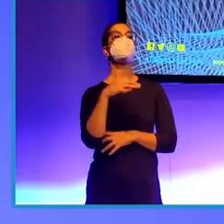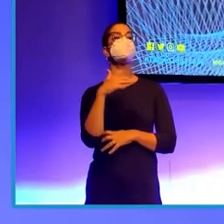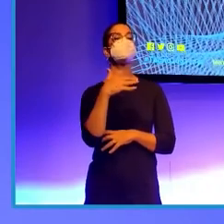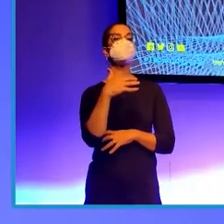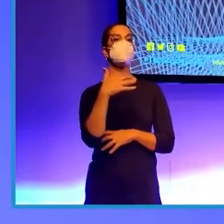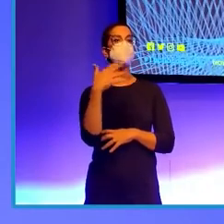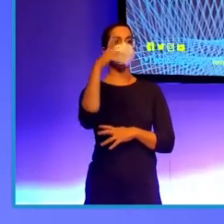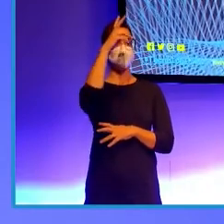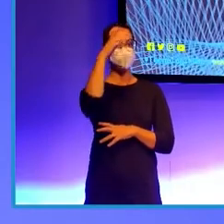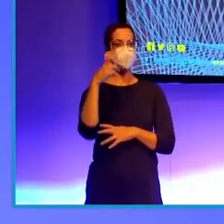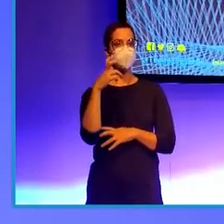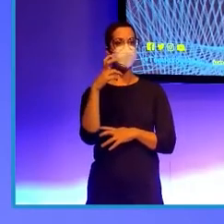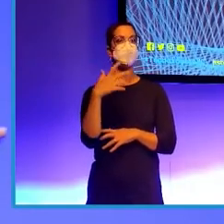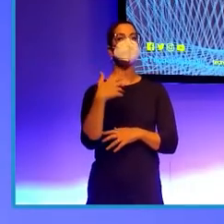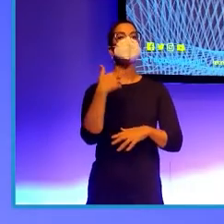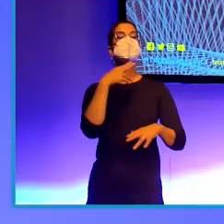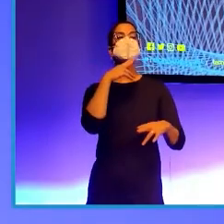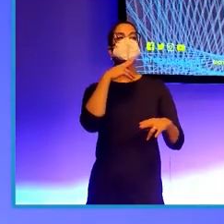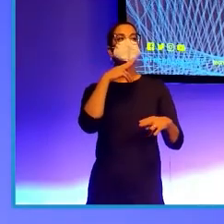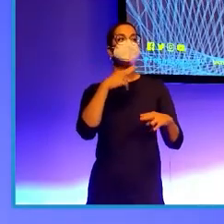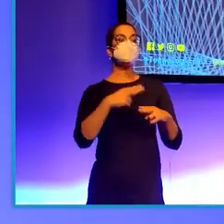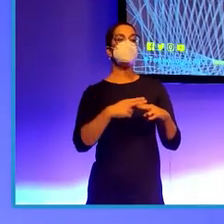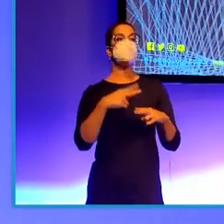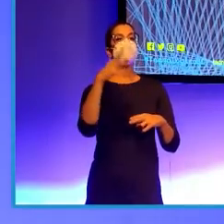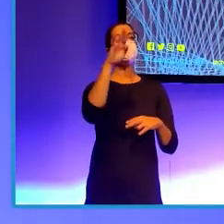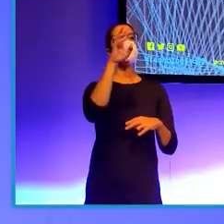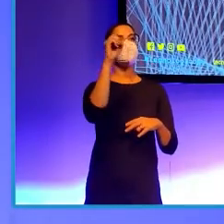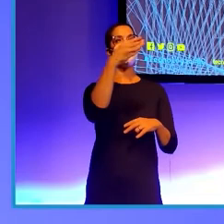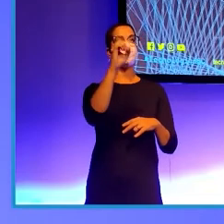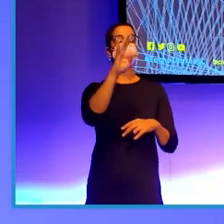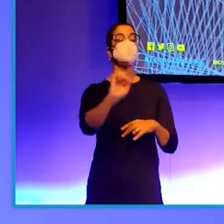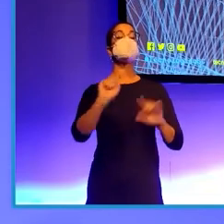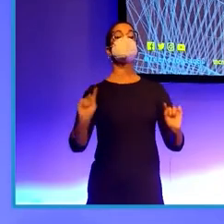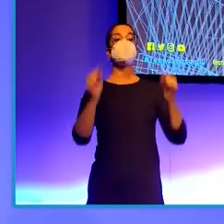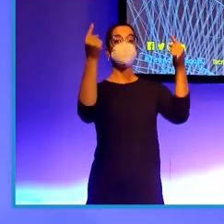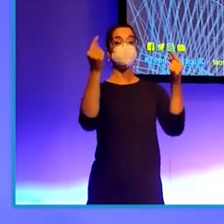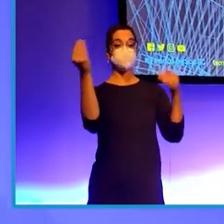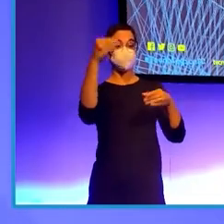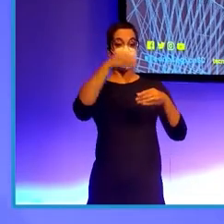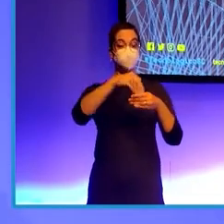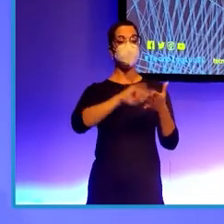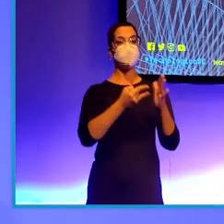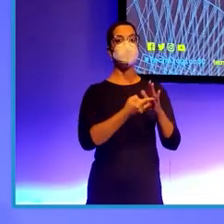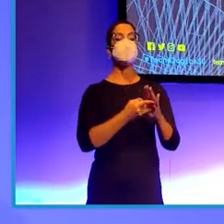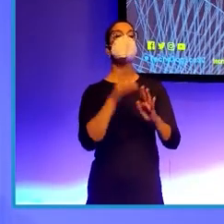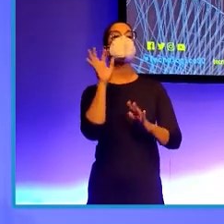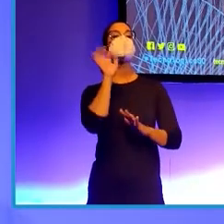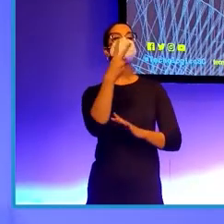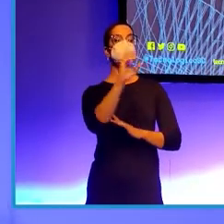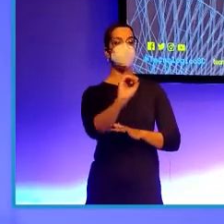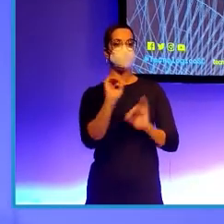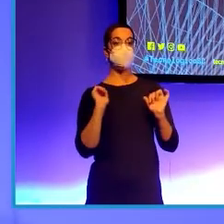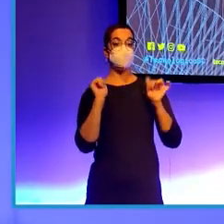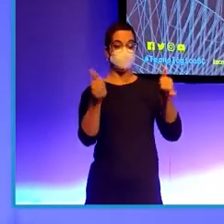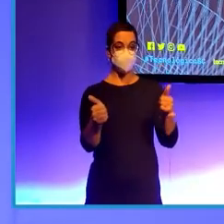significa trabajo duro la primera vez que su uso aplicado al campo de la tecnología fue a principios del siglo 20 cuando el escritor checo karel